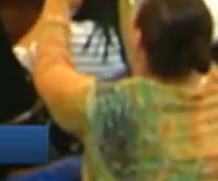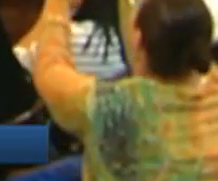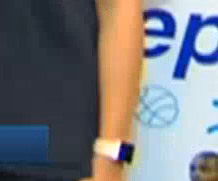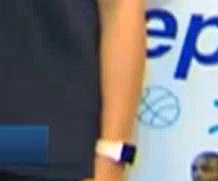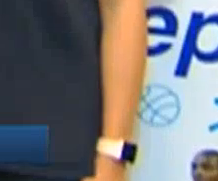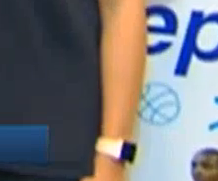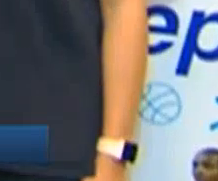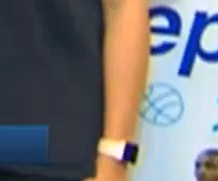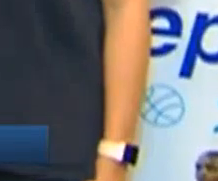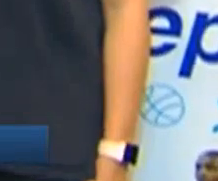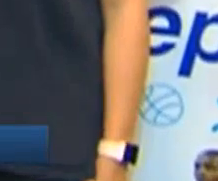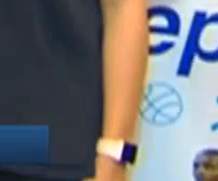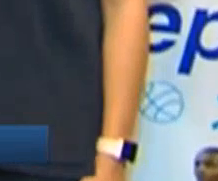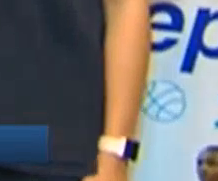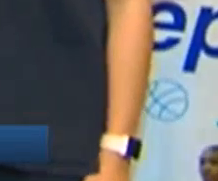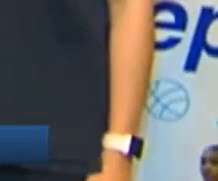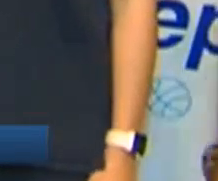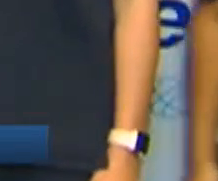autismo.